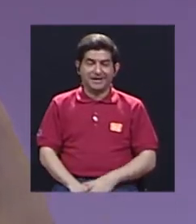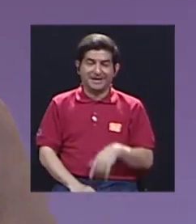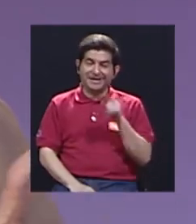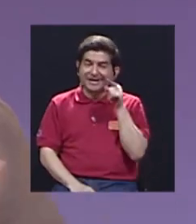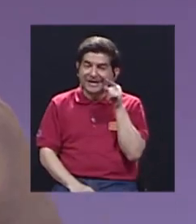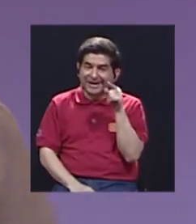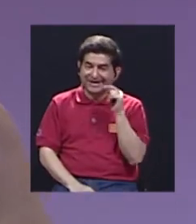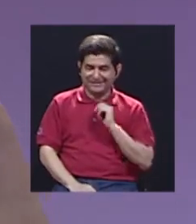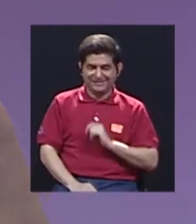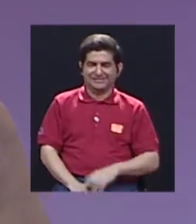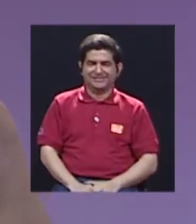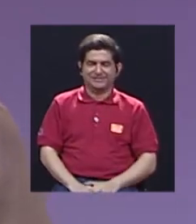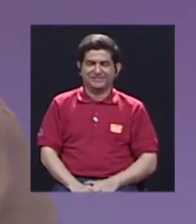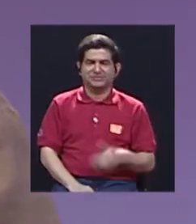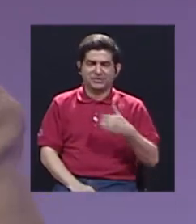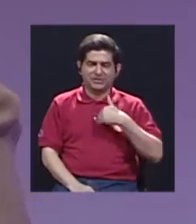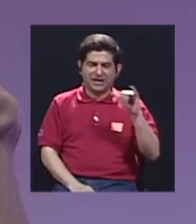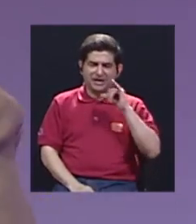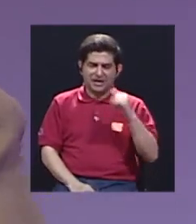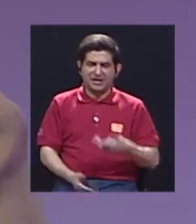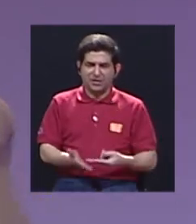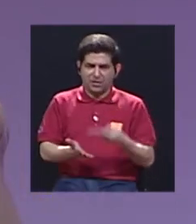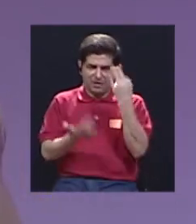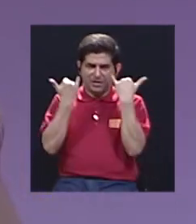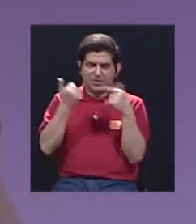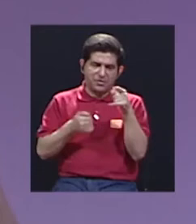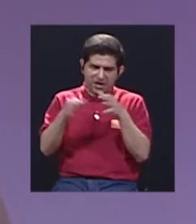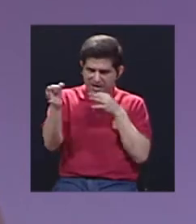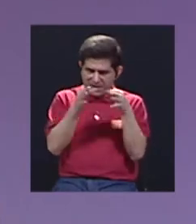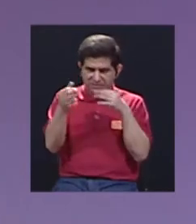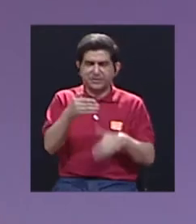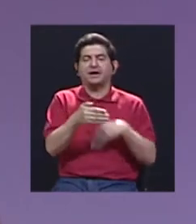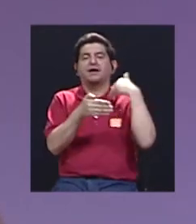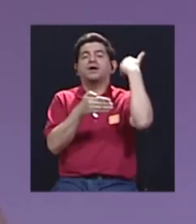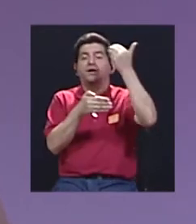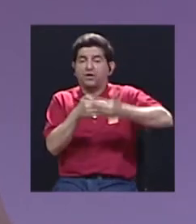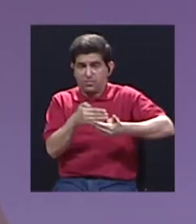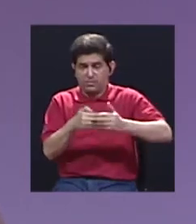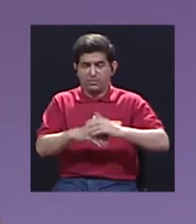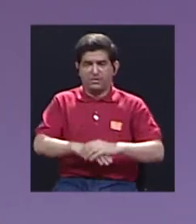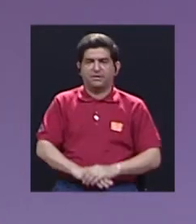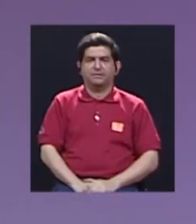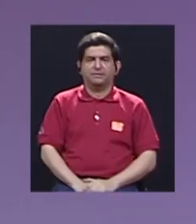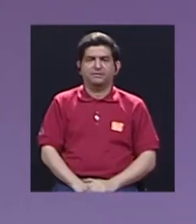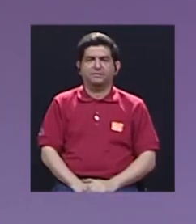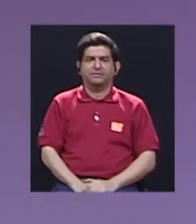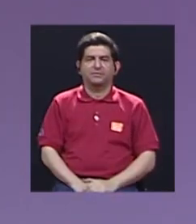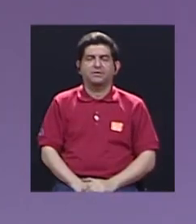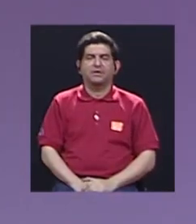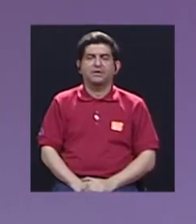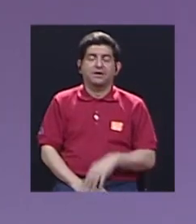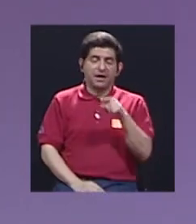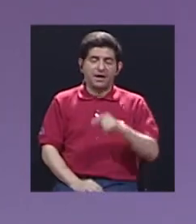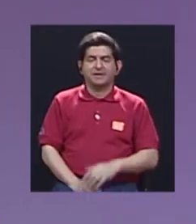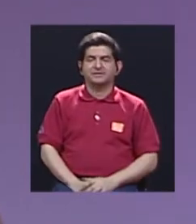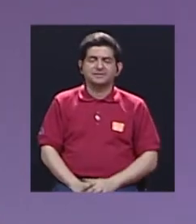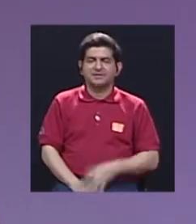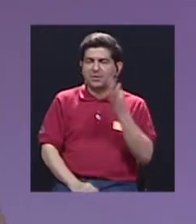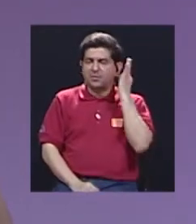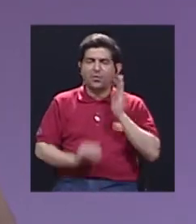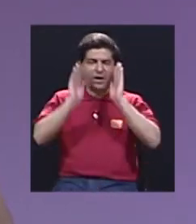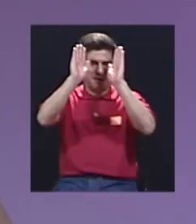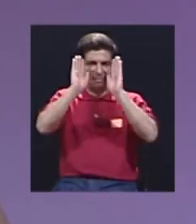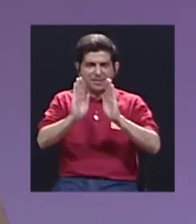que le ha valido también, que ya te contará, que luego esta Wonder Woman Art Bra se va